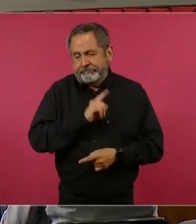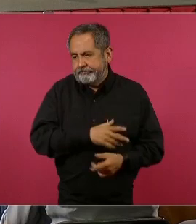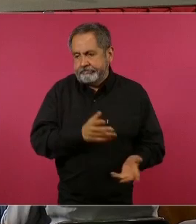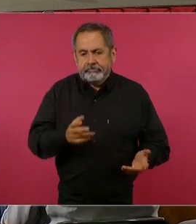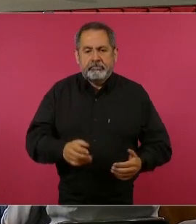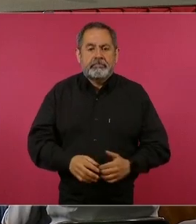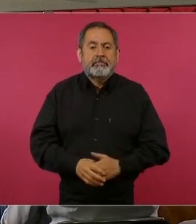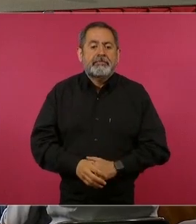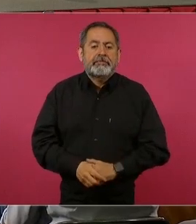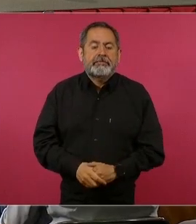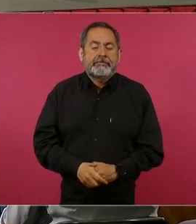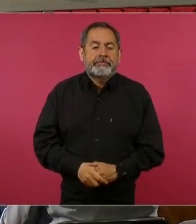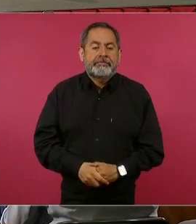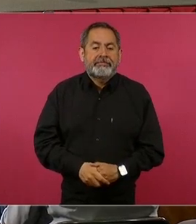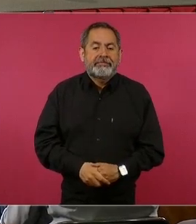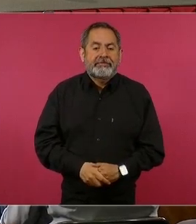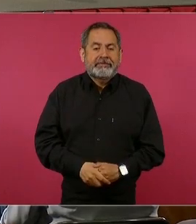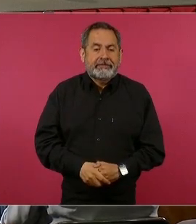favor.